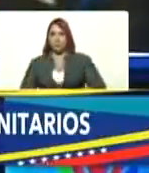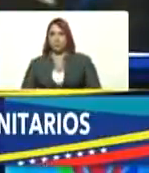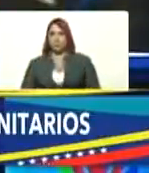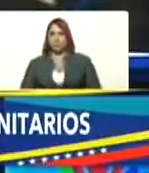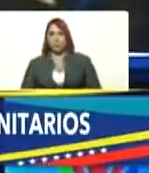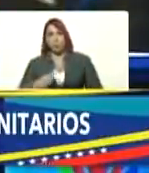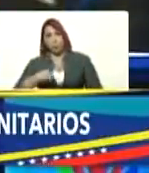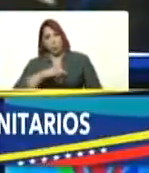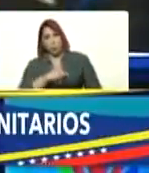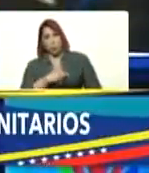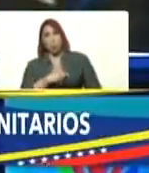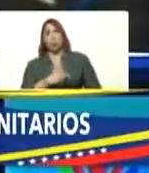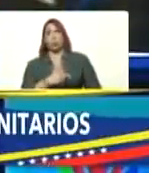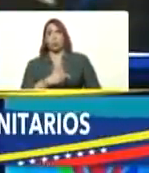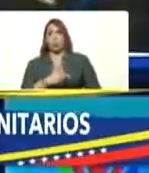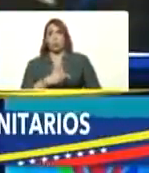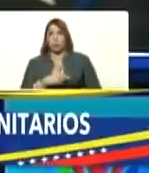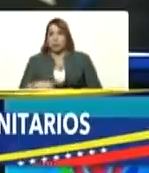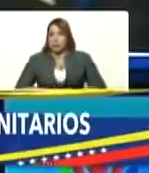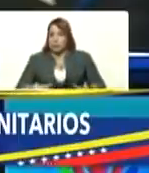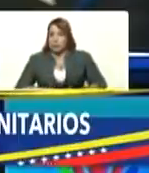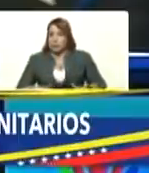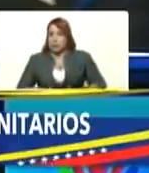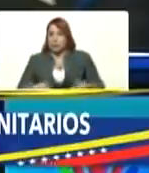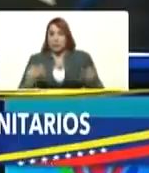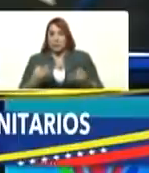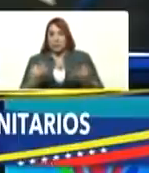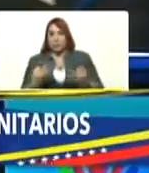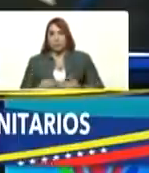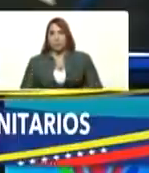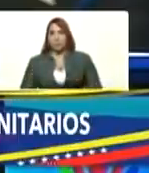Nosotros estamos pariendo todo el tiempo, pero parimos.